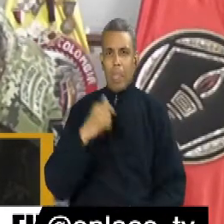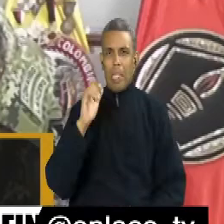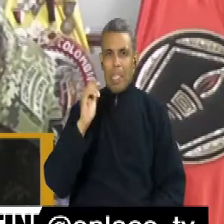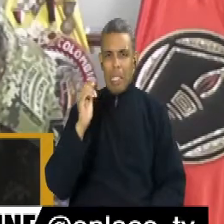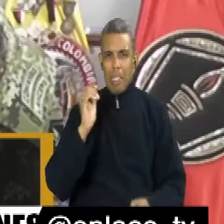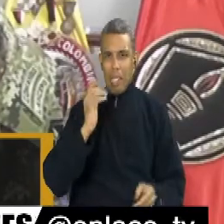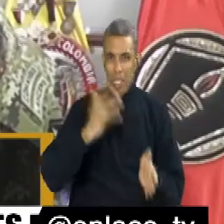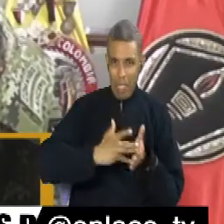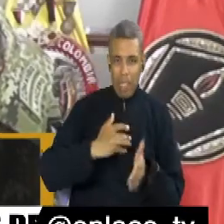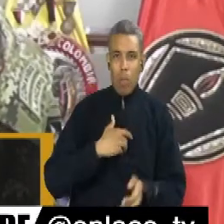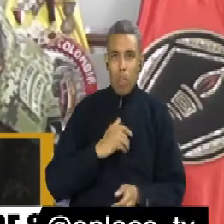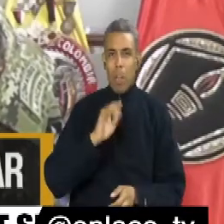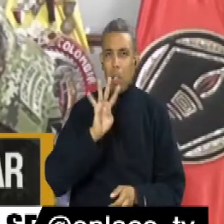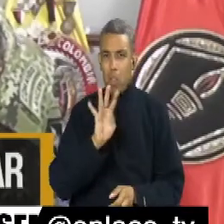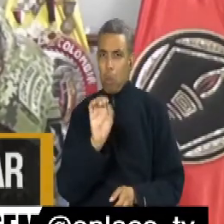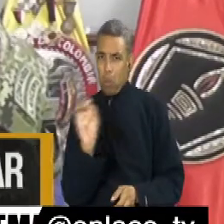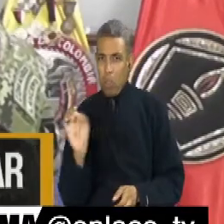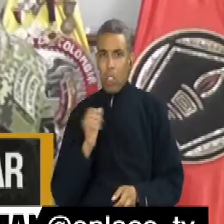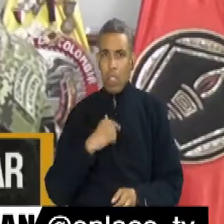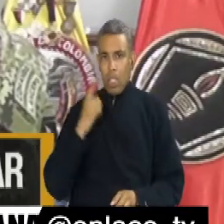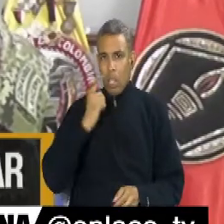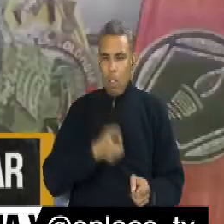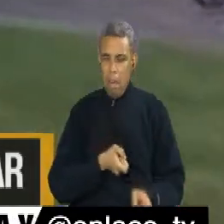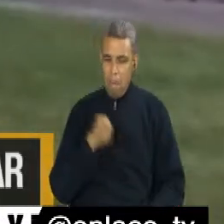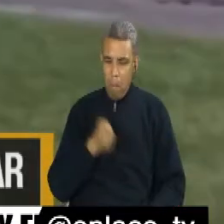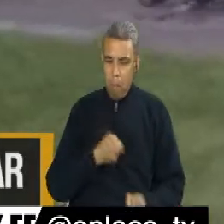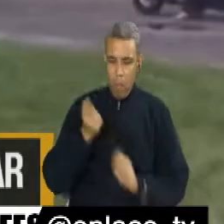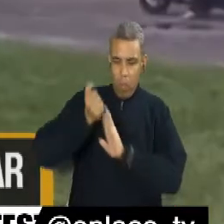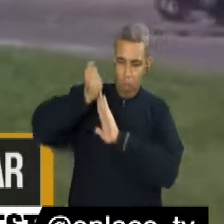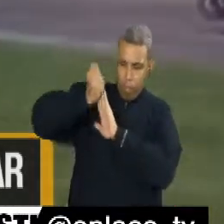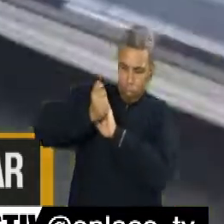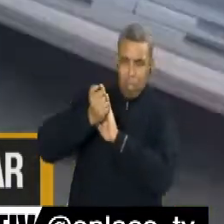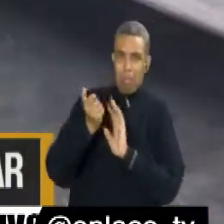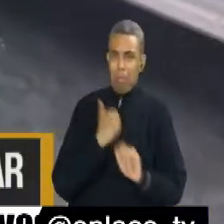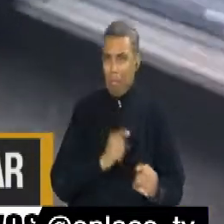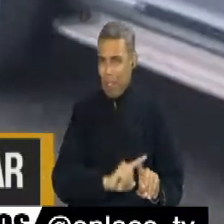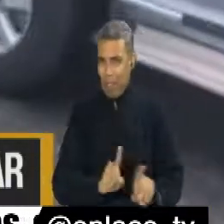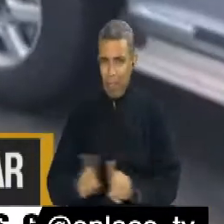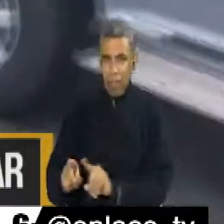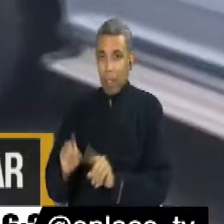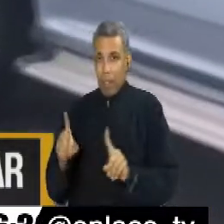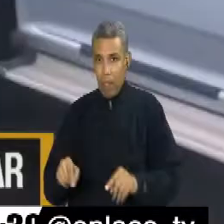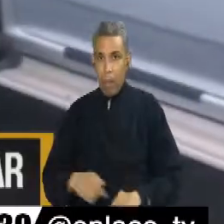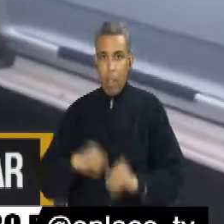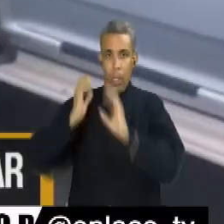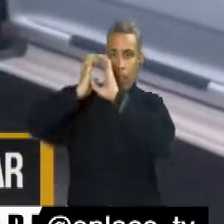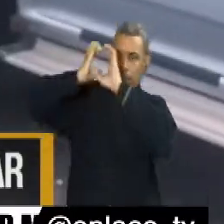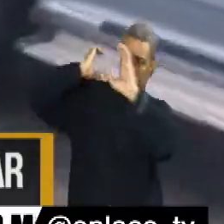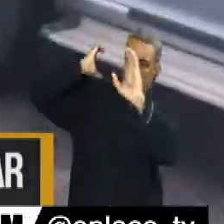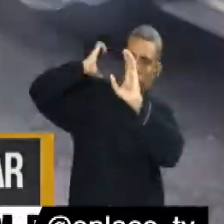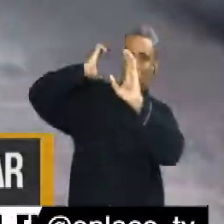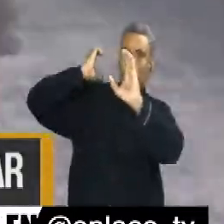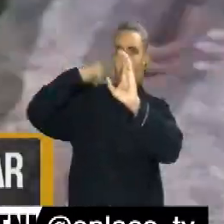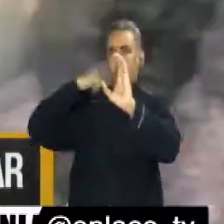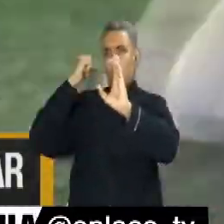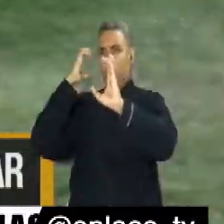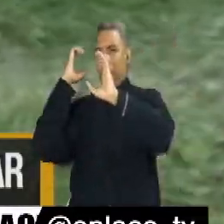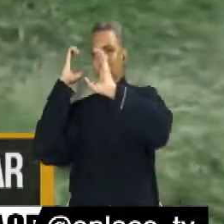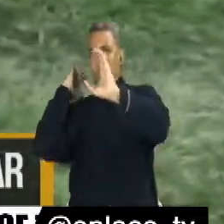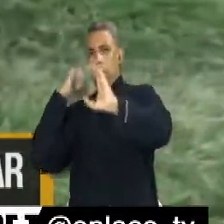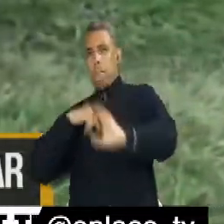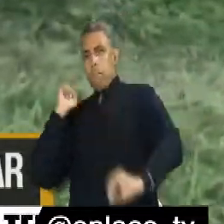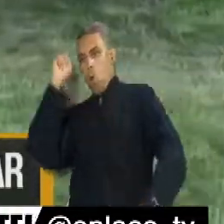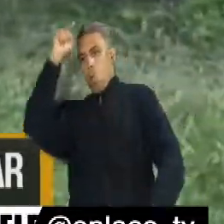5.864 cartuchos de diferentes calibres. Asimismo, se hallaron dos morteros calibre 60 milímetros, marca